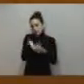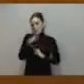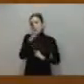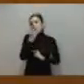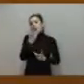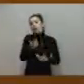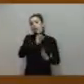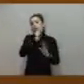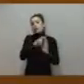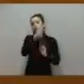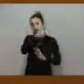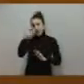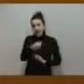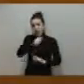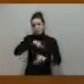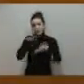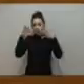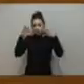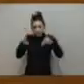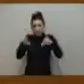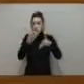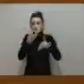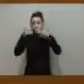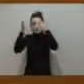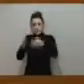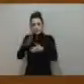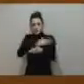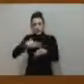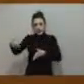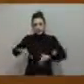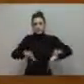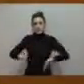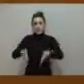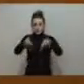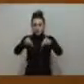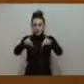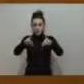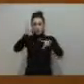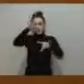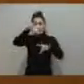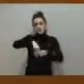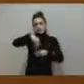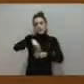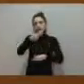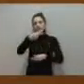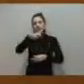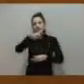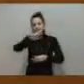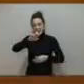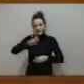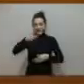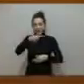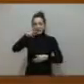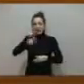recomendamos que, si quieren, seguir manteniendo abierto el sendero interior GR-109, que comiencen